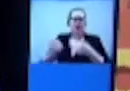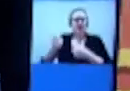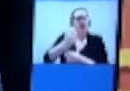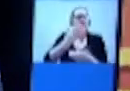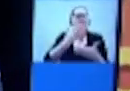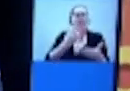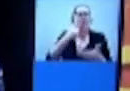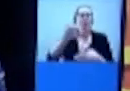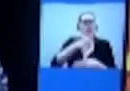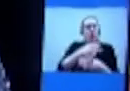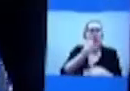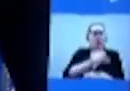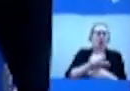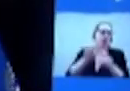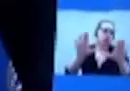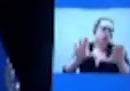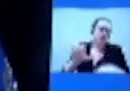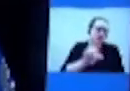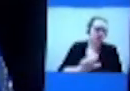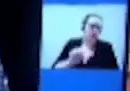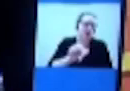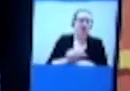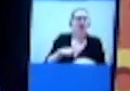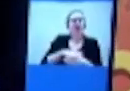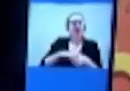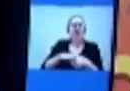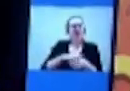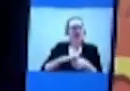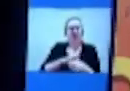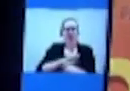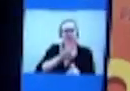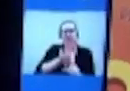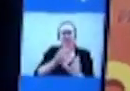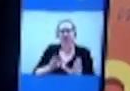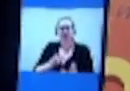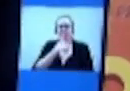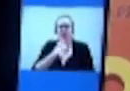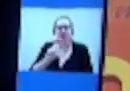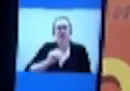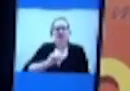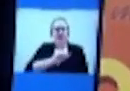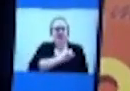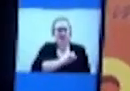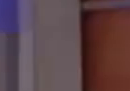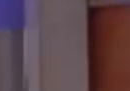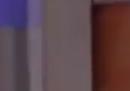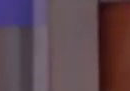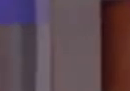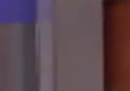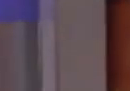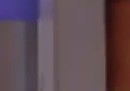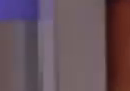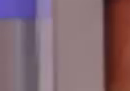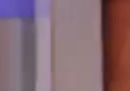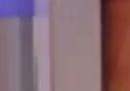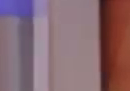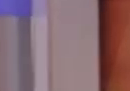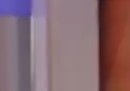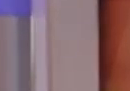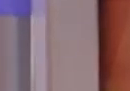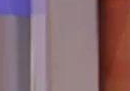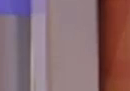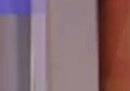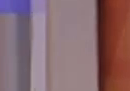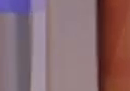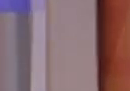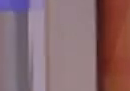impresionado con el señor Bo. El señor Bo, un tipo que camina por la calle aquí y le dice, ¡oh, señor Bo! Pues una cosa increíble. Como si fuera en la caoba, como que no está pasando. Así es,